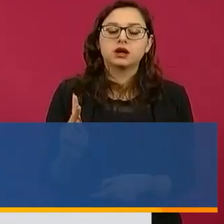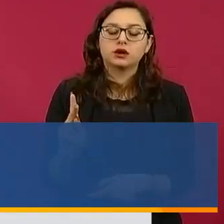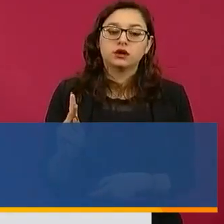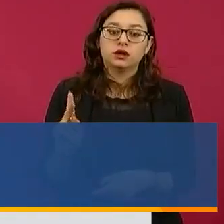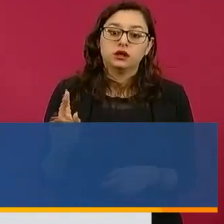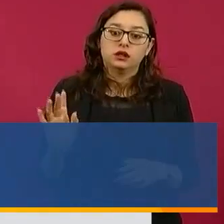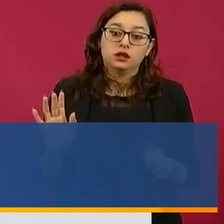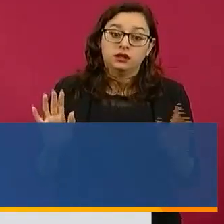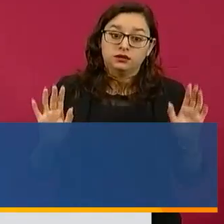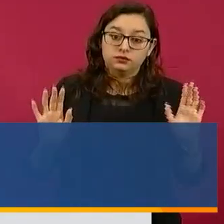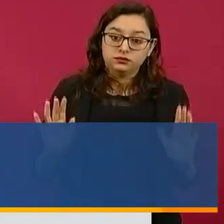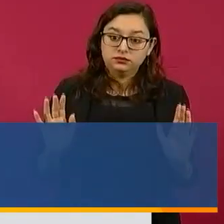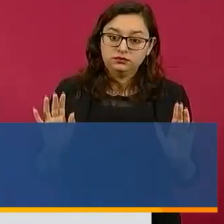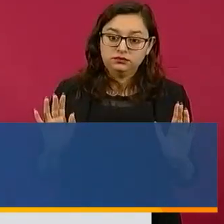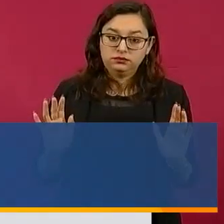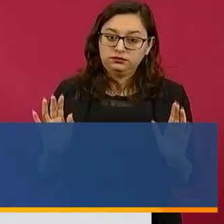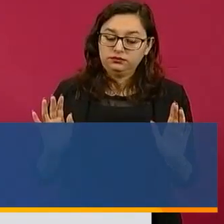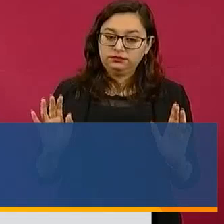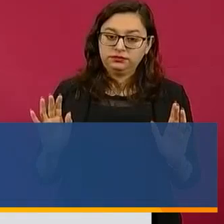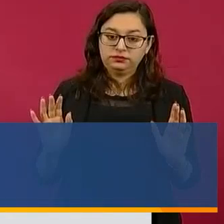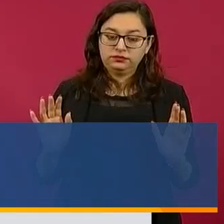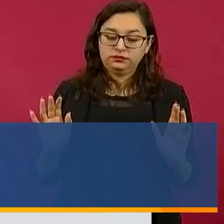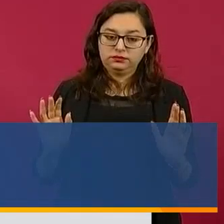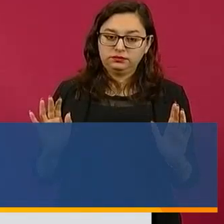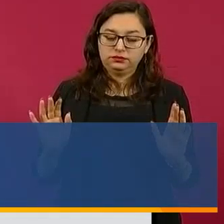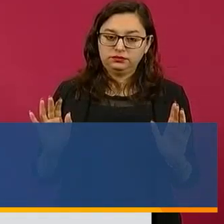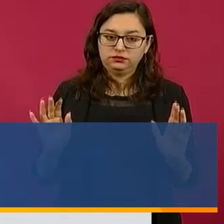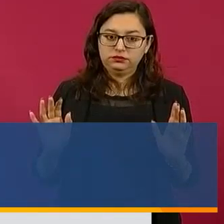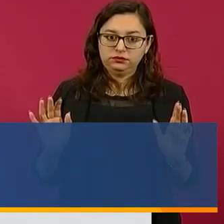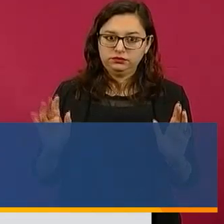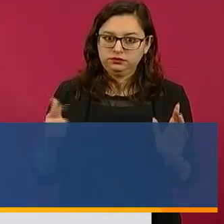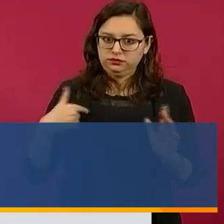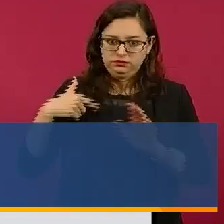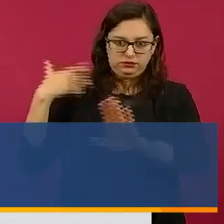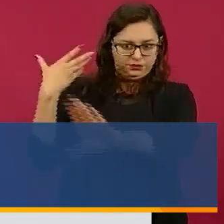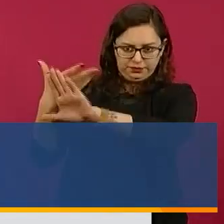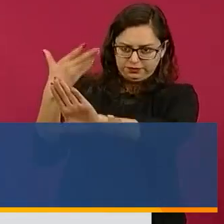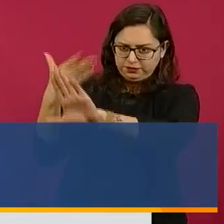aunque yo no soy opositor,